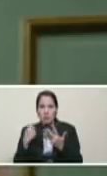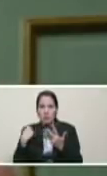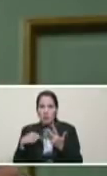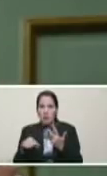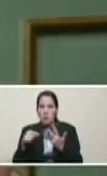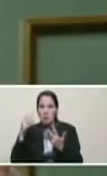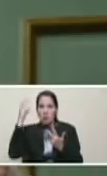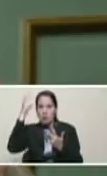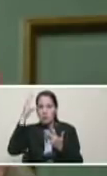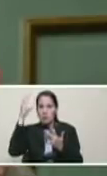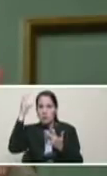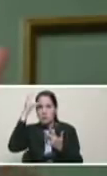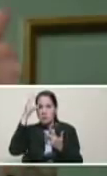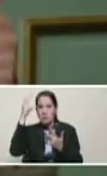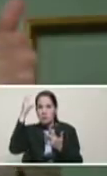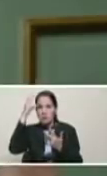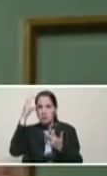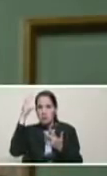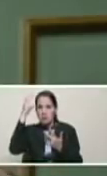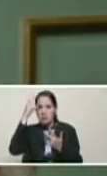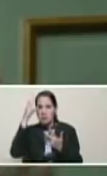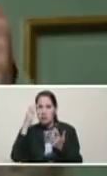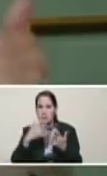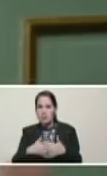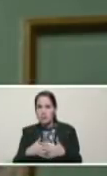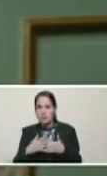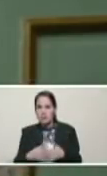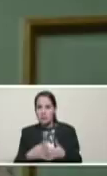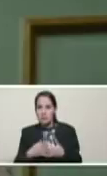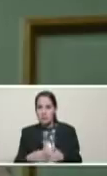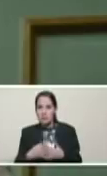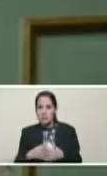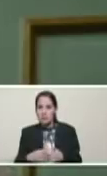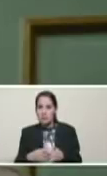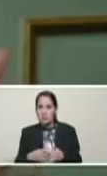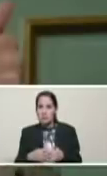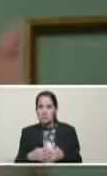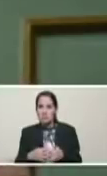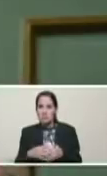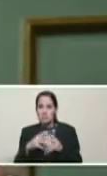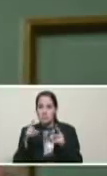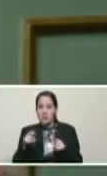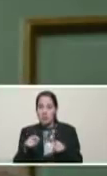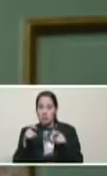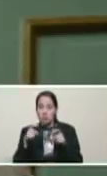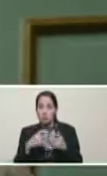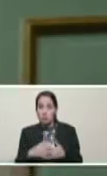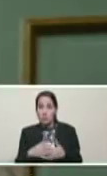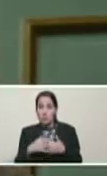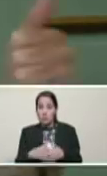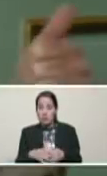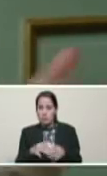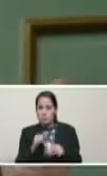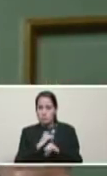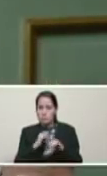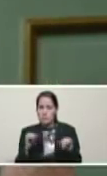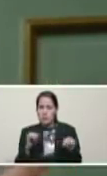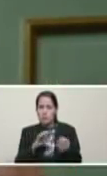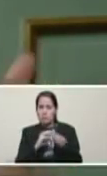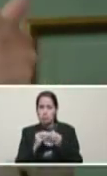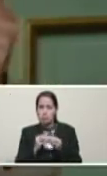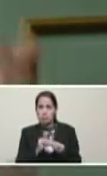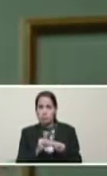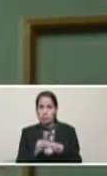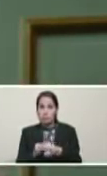capacidad agroindustrial industrial instalada para satisfacer todas las necesidades